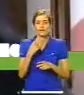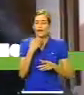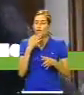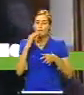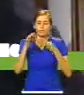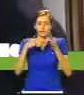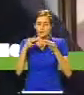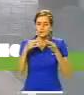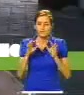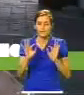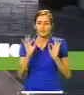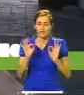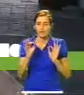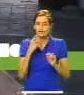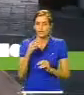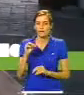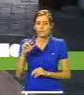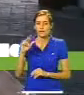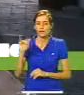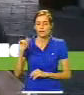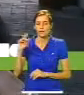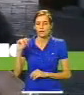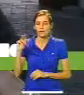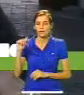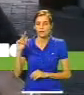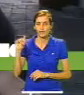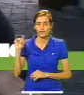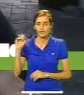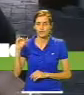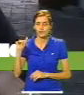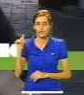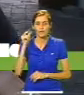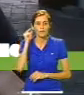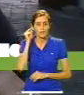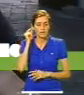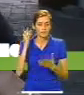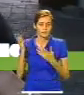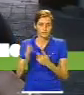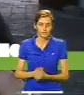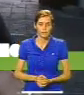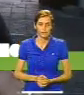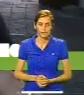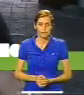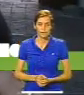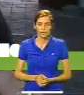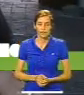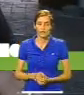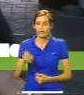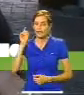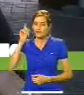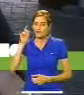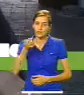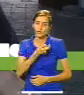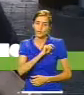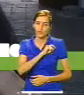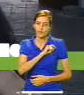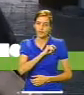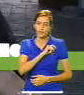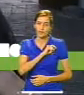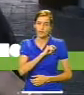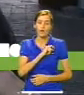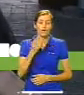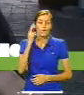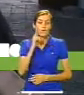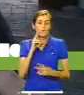detalles importantes de saber de María Teresa. María Teresa fue criada en España, Bolívar